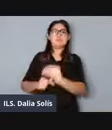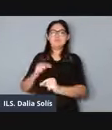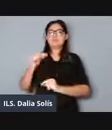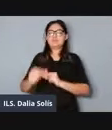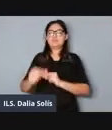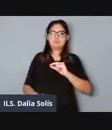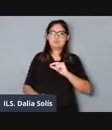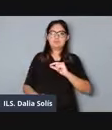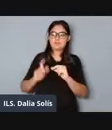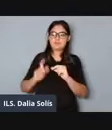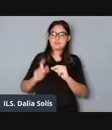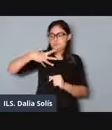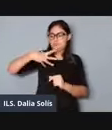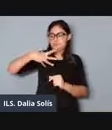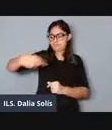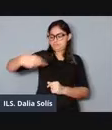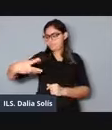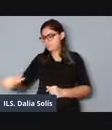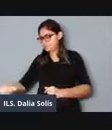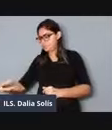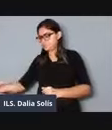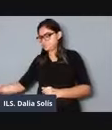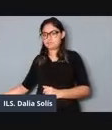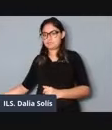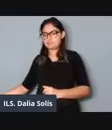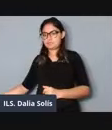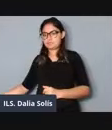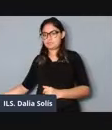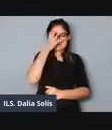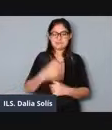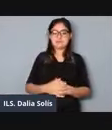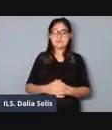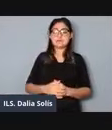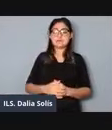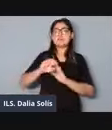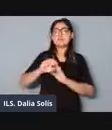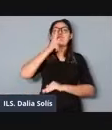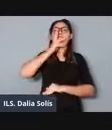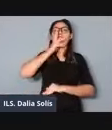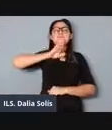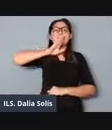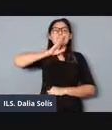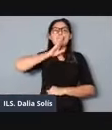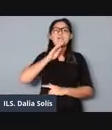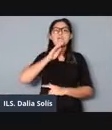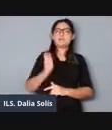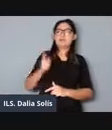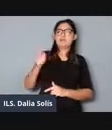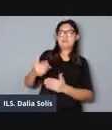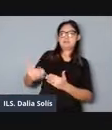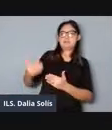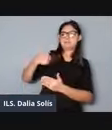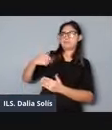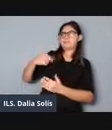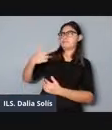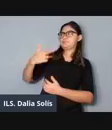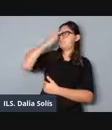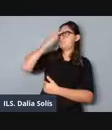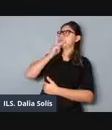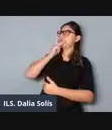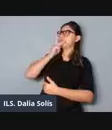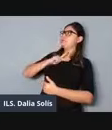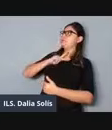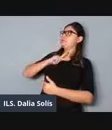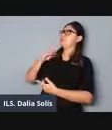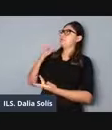puede ser con un padre, una madre que vivió con alcoholismo y entonces ahora sus hijas e hijos viven con esta